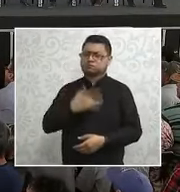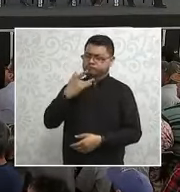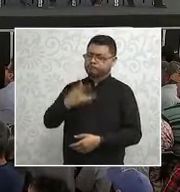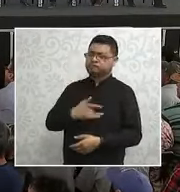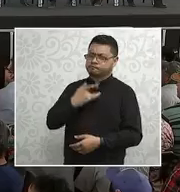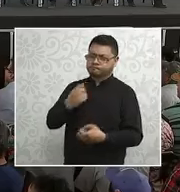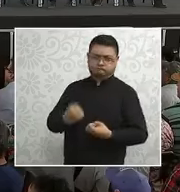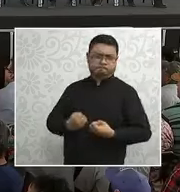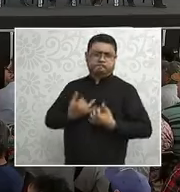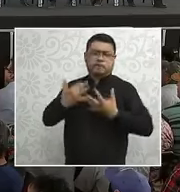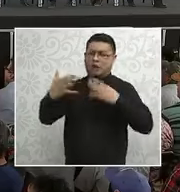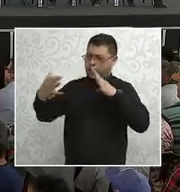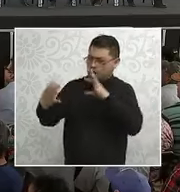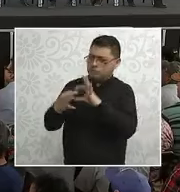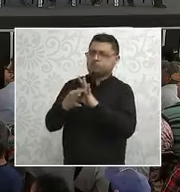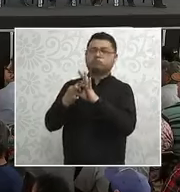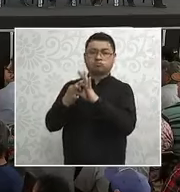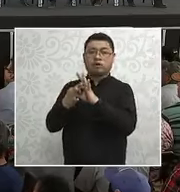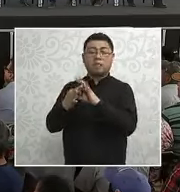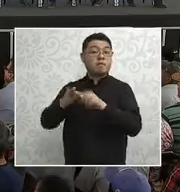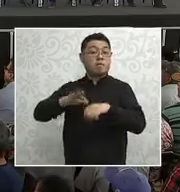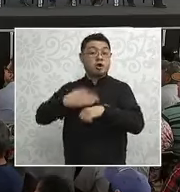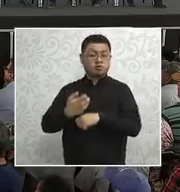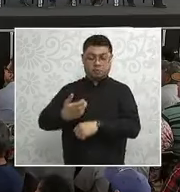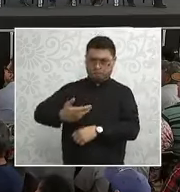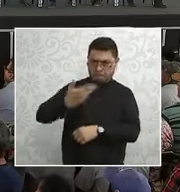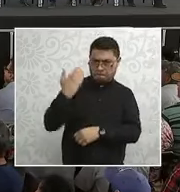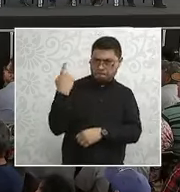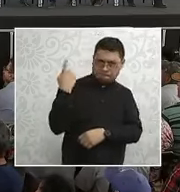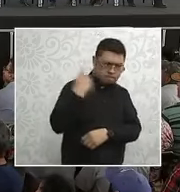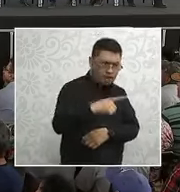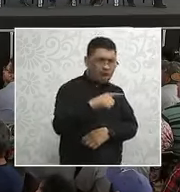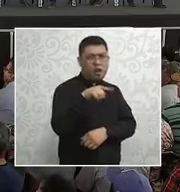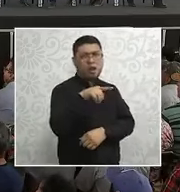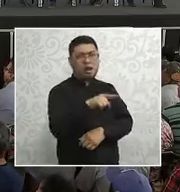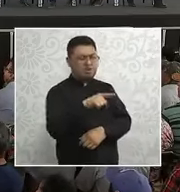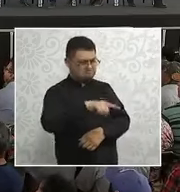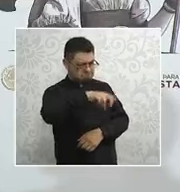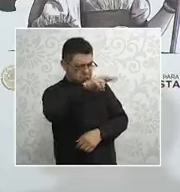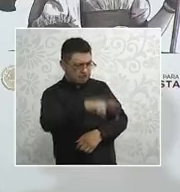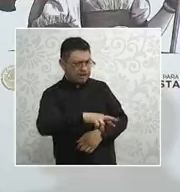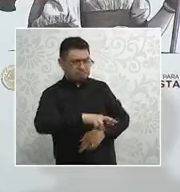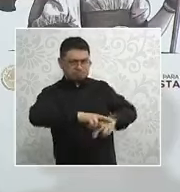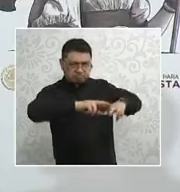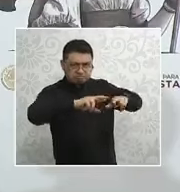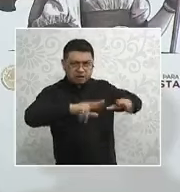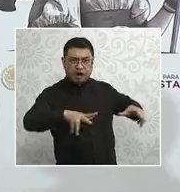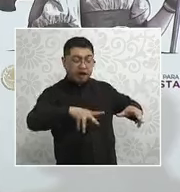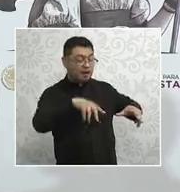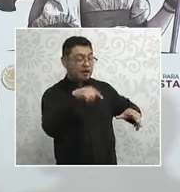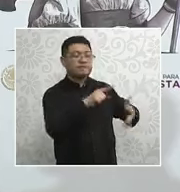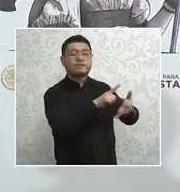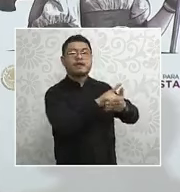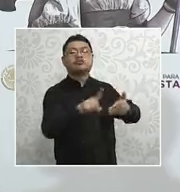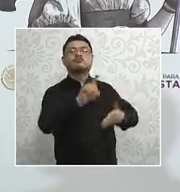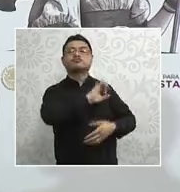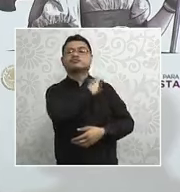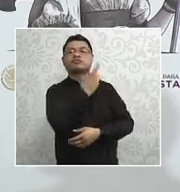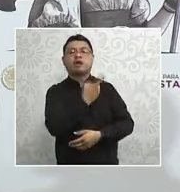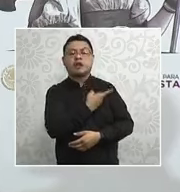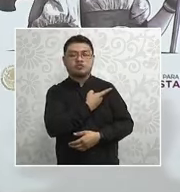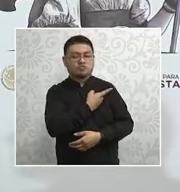eso nos instruyó trabajar para hacer realidad el derecho a la salud el programa salud